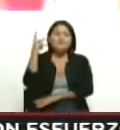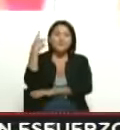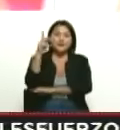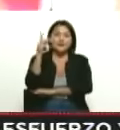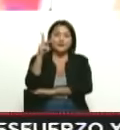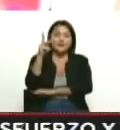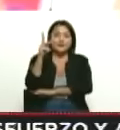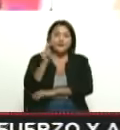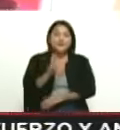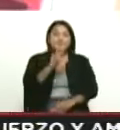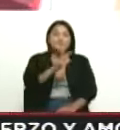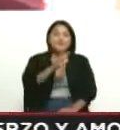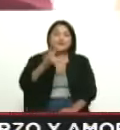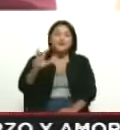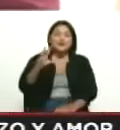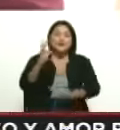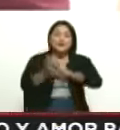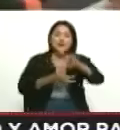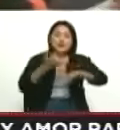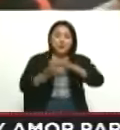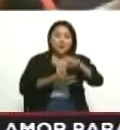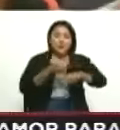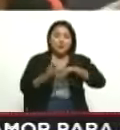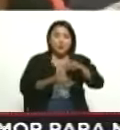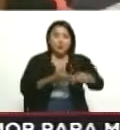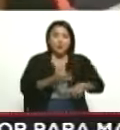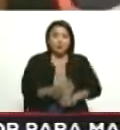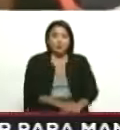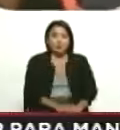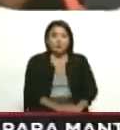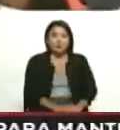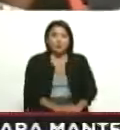Parroquia 23 de Enero.